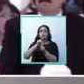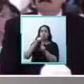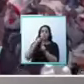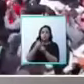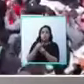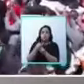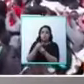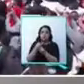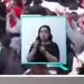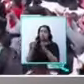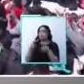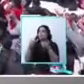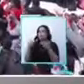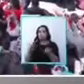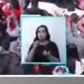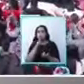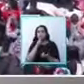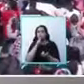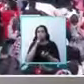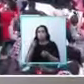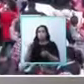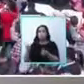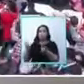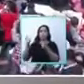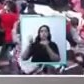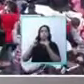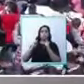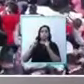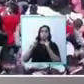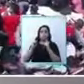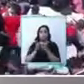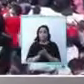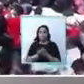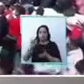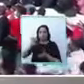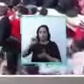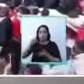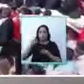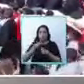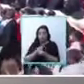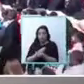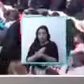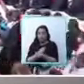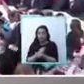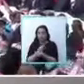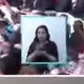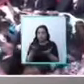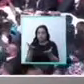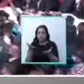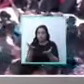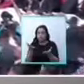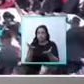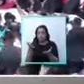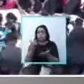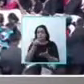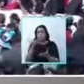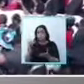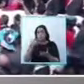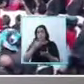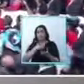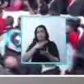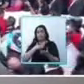una reflexión hace unos días, ¿verdad?, que las personas mencionaban y veían como crítico la apertura